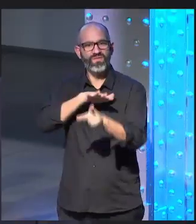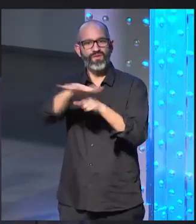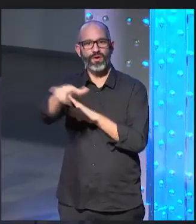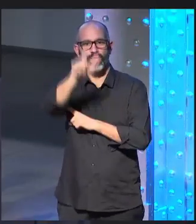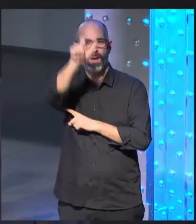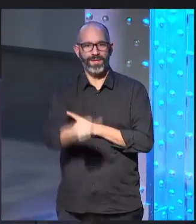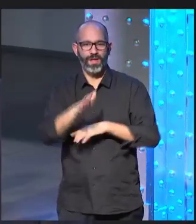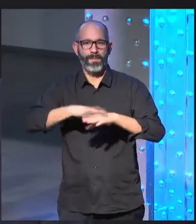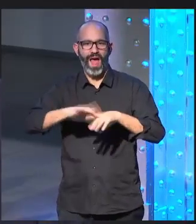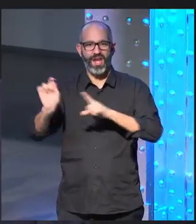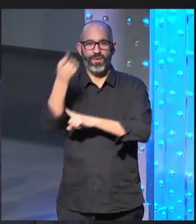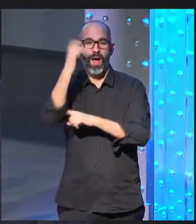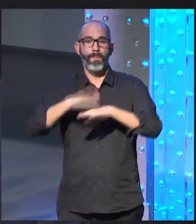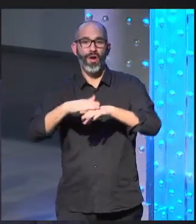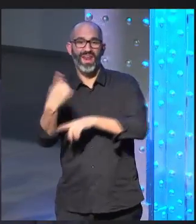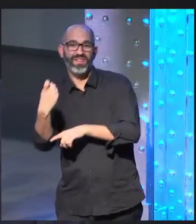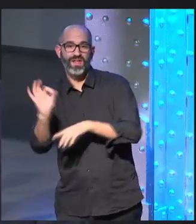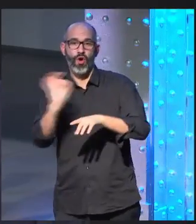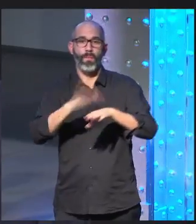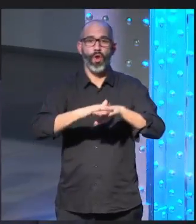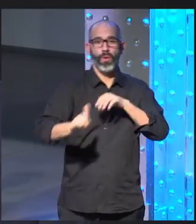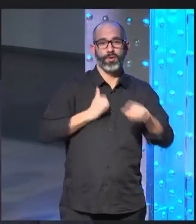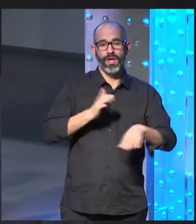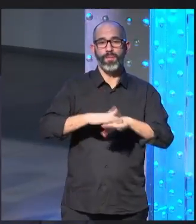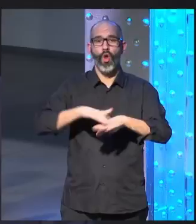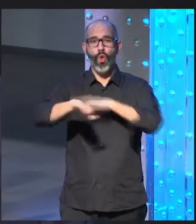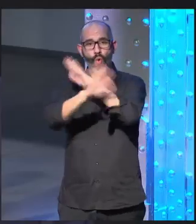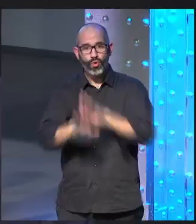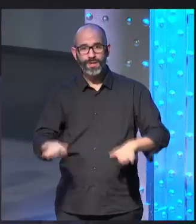una persona a innovar, si es por necesidad o es por oportunidad. Y por último,